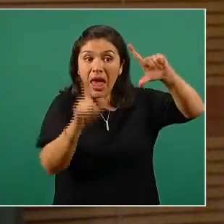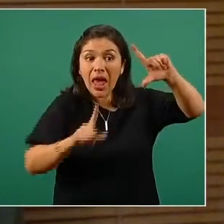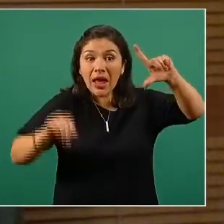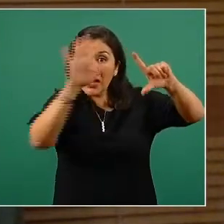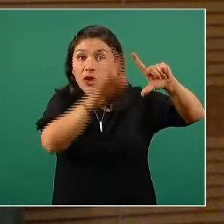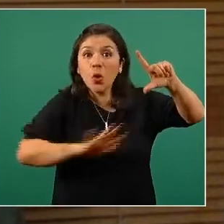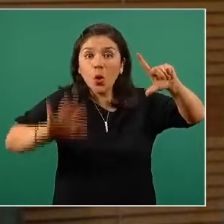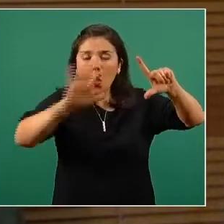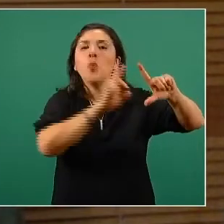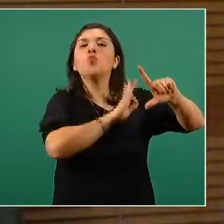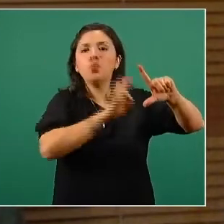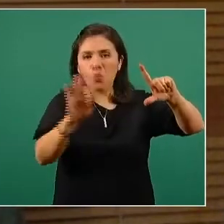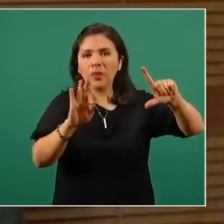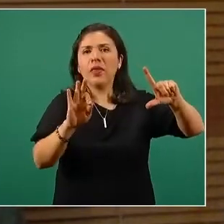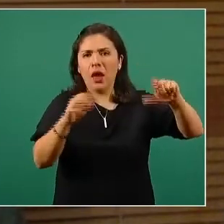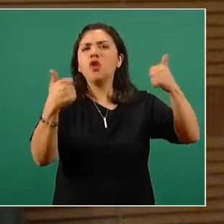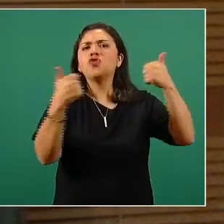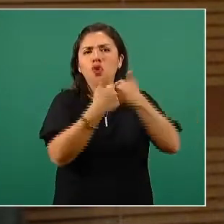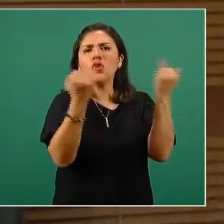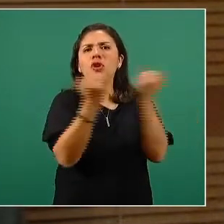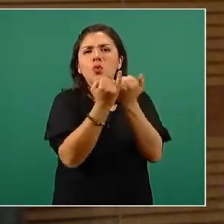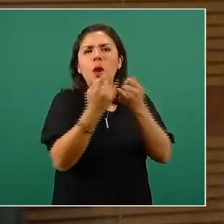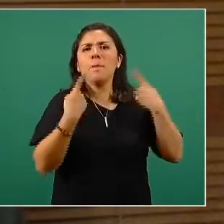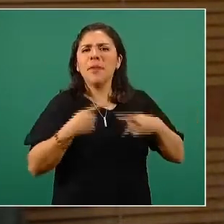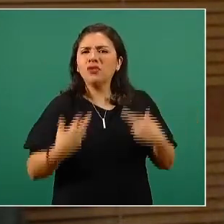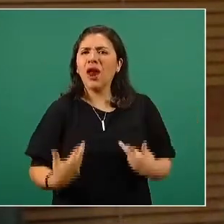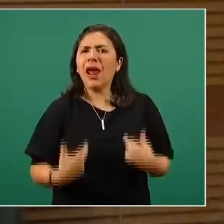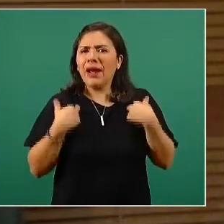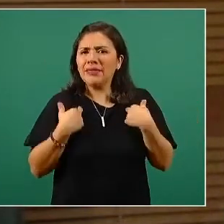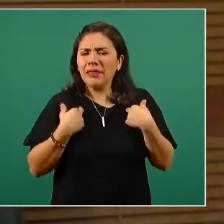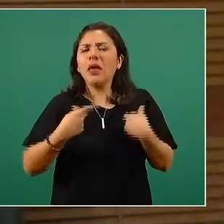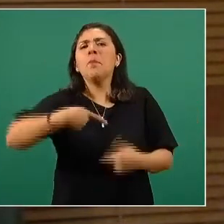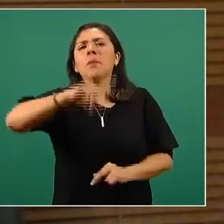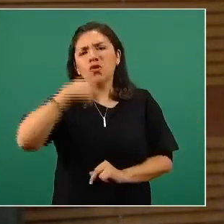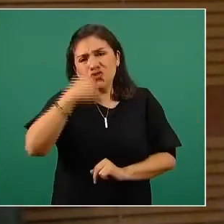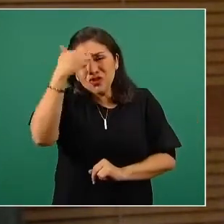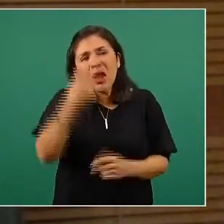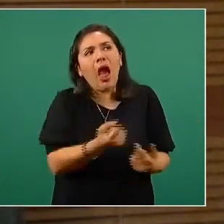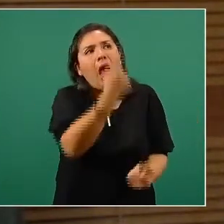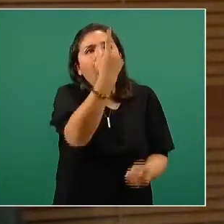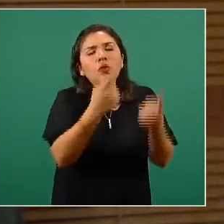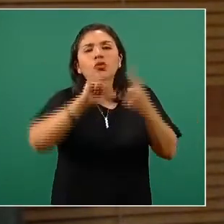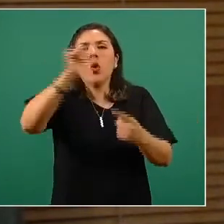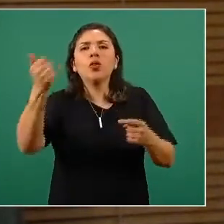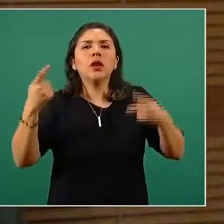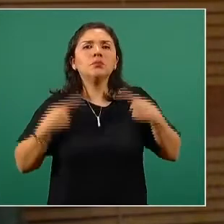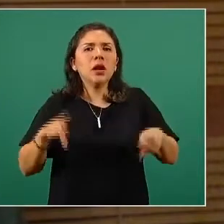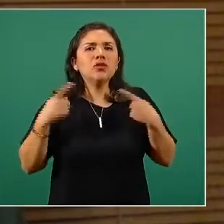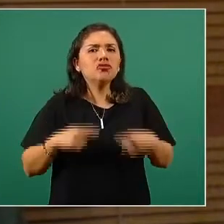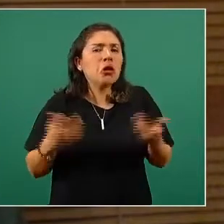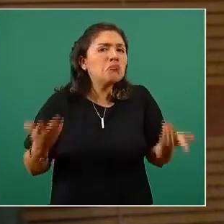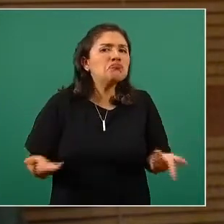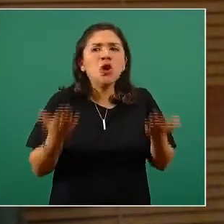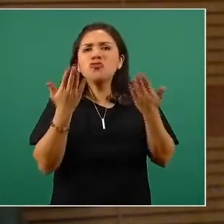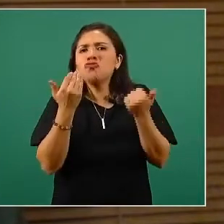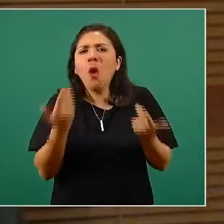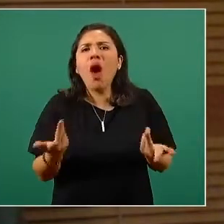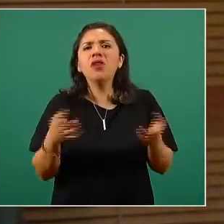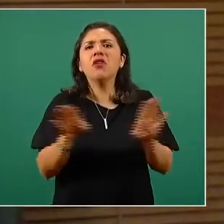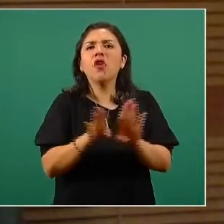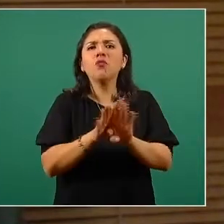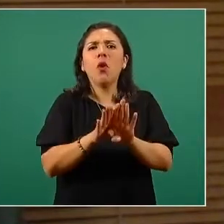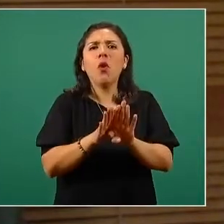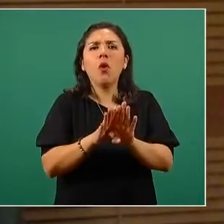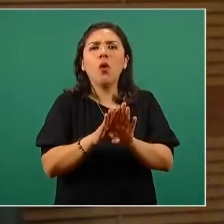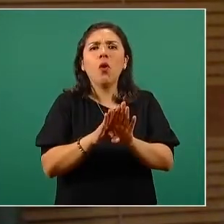mexicano, incluyendo los residentes, pero sabemos que también hay personas que o no tienen todo